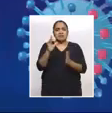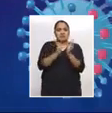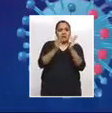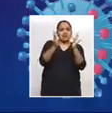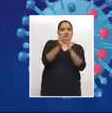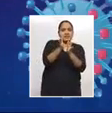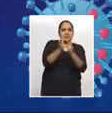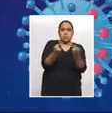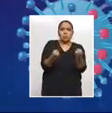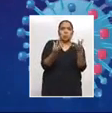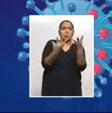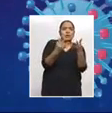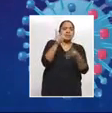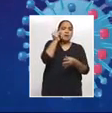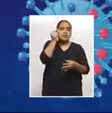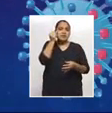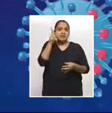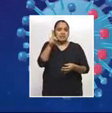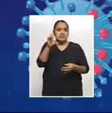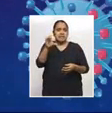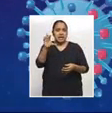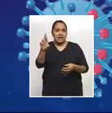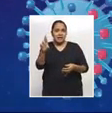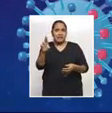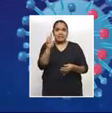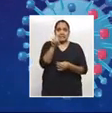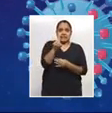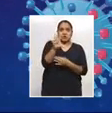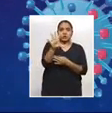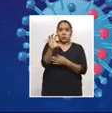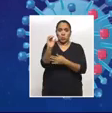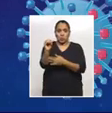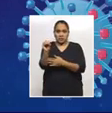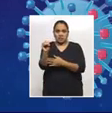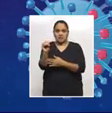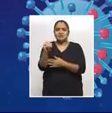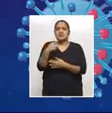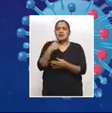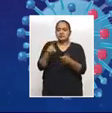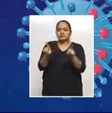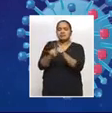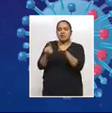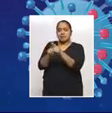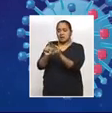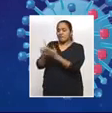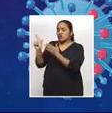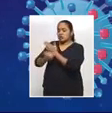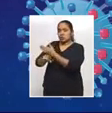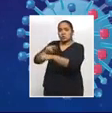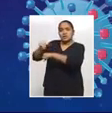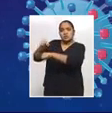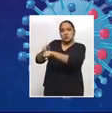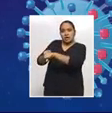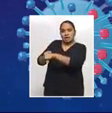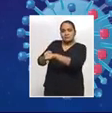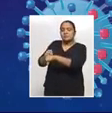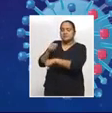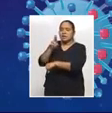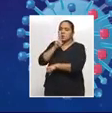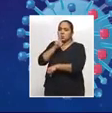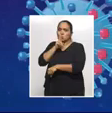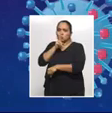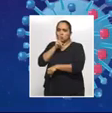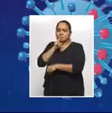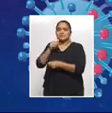151 pruebas, contando las pruebas que está realizando también, no solo el Laboratorio Nacional de Virología, sino